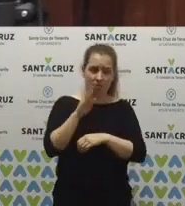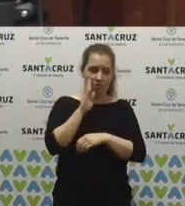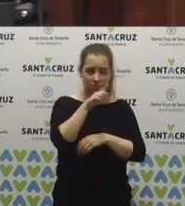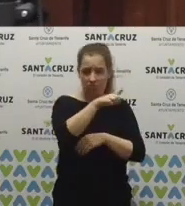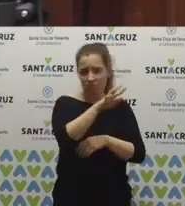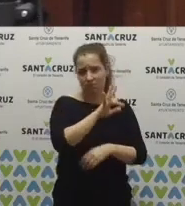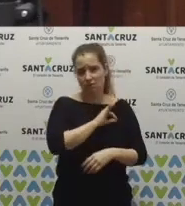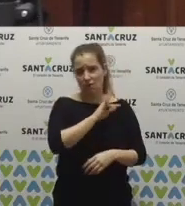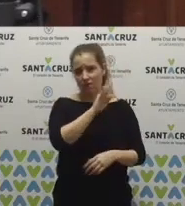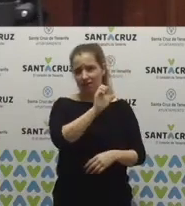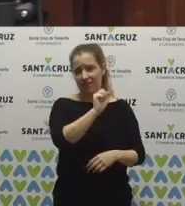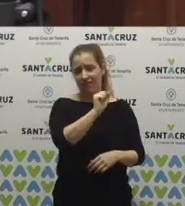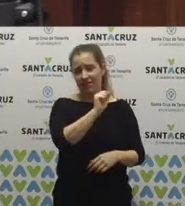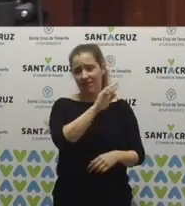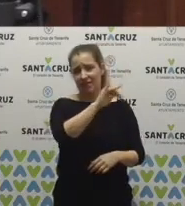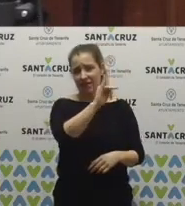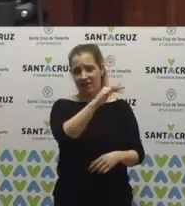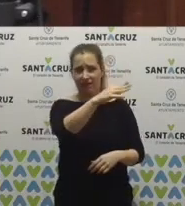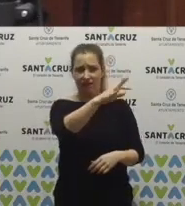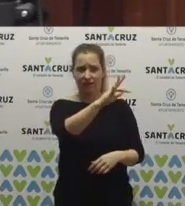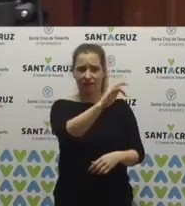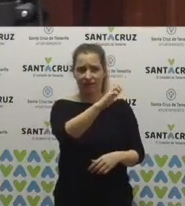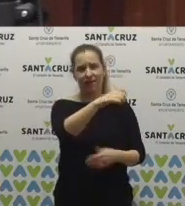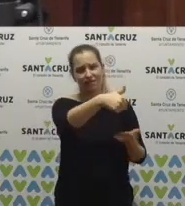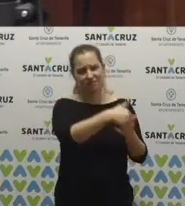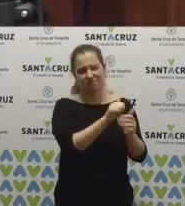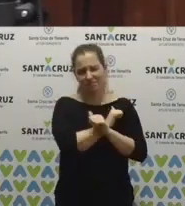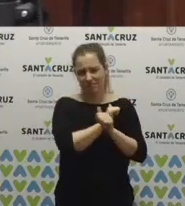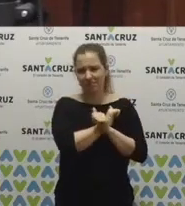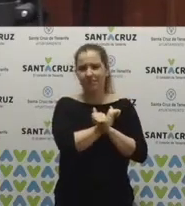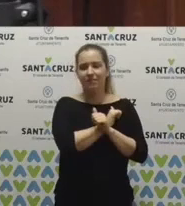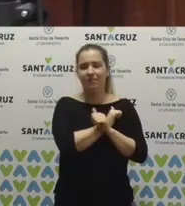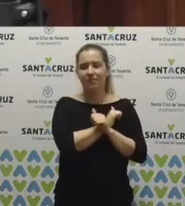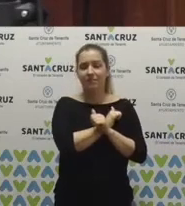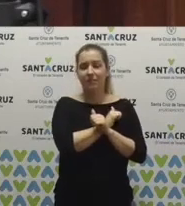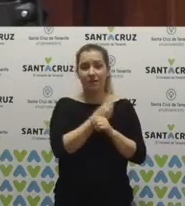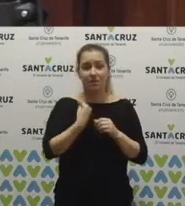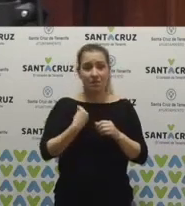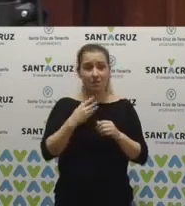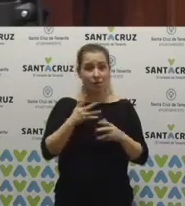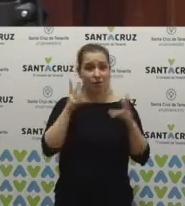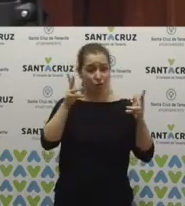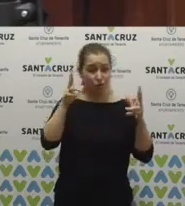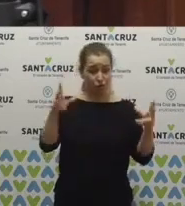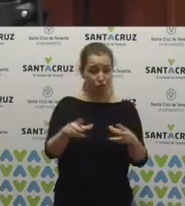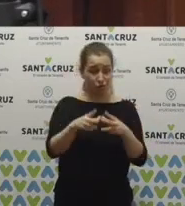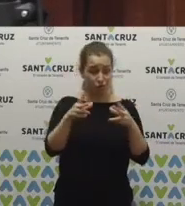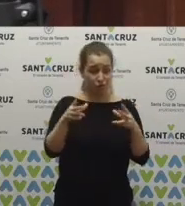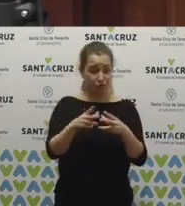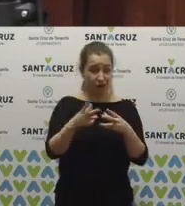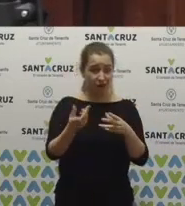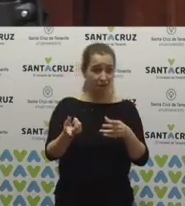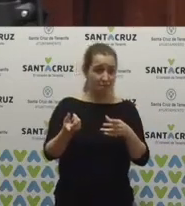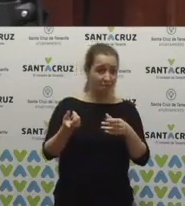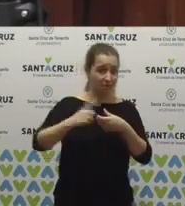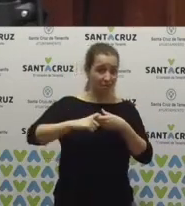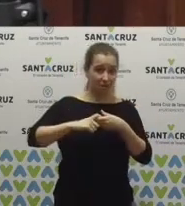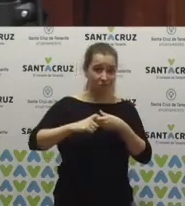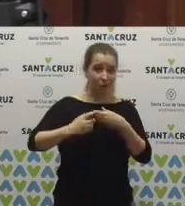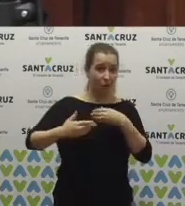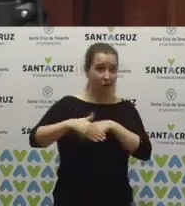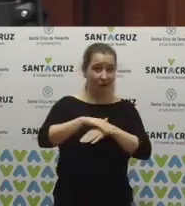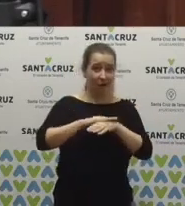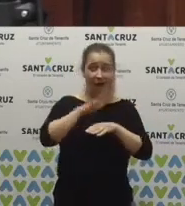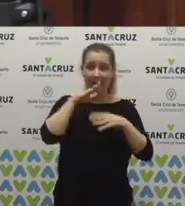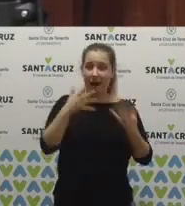no obstante si creemos que este órgano de participación no es únicamente esencial ahora sino que lo ha sido siempre y por